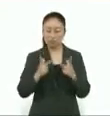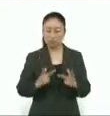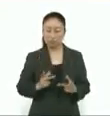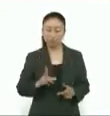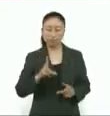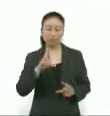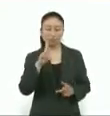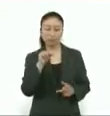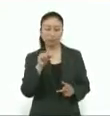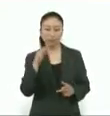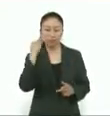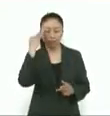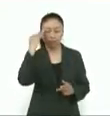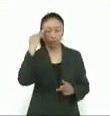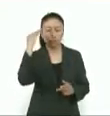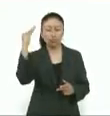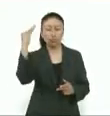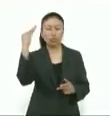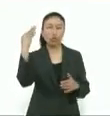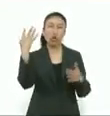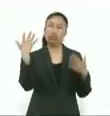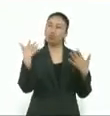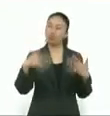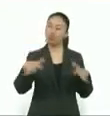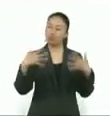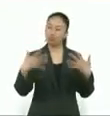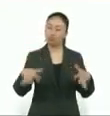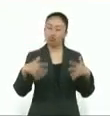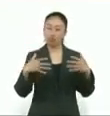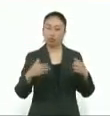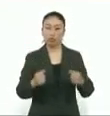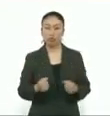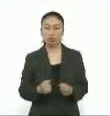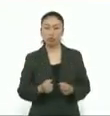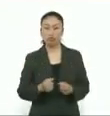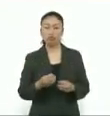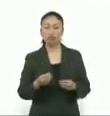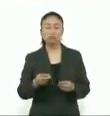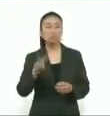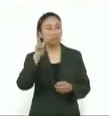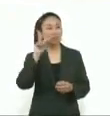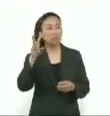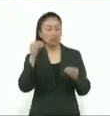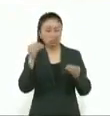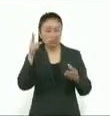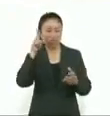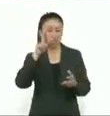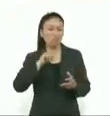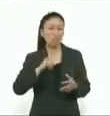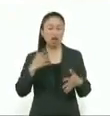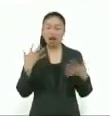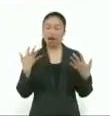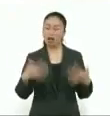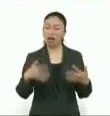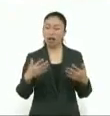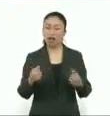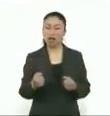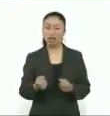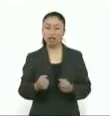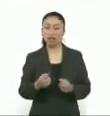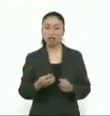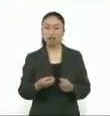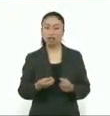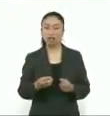tiempo. He visto cuántas mujeres, somos la vanguardia. Si nosotros damos a luz, pues